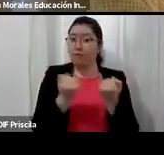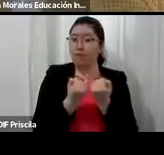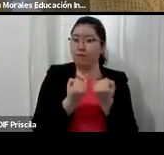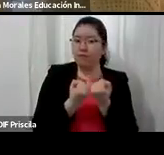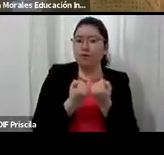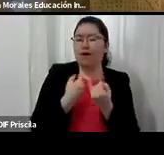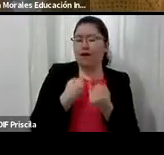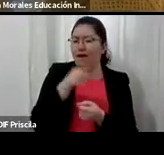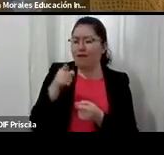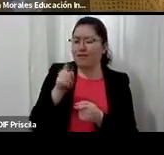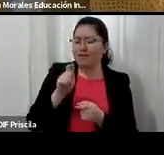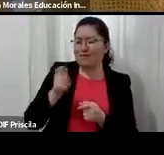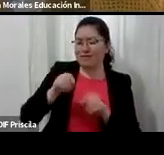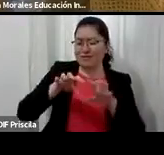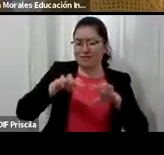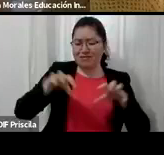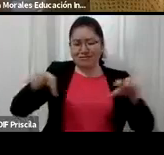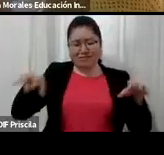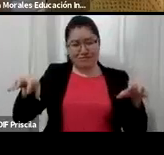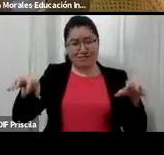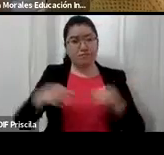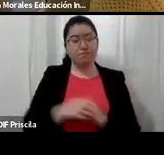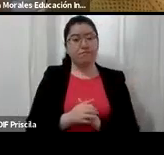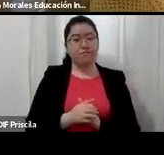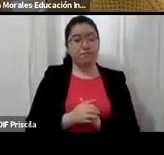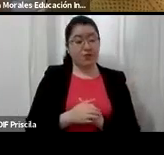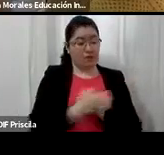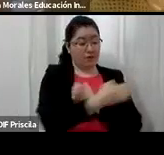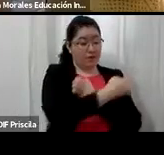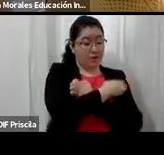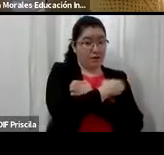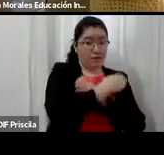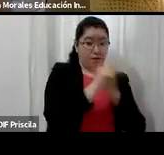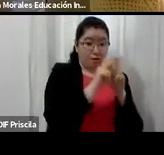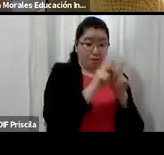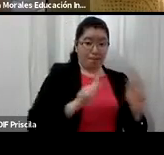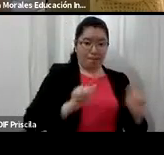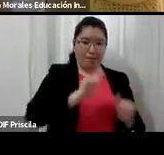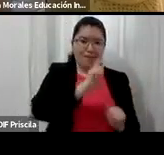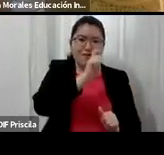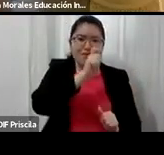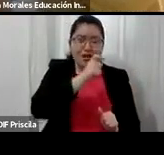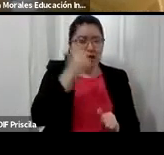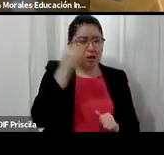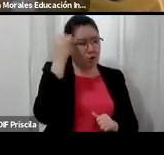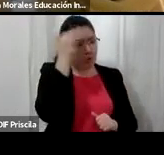es un proceso de análisis de aquellos obstáculos económicos, sociales,